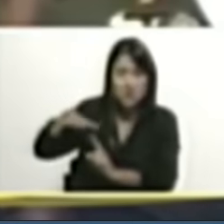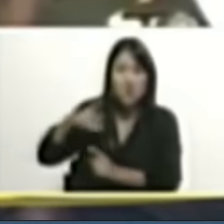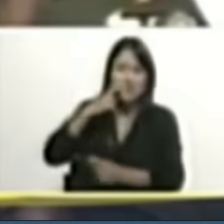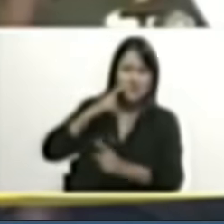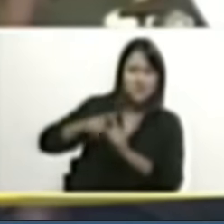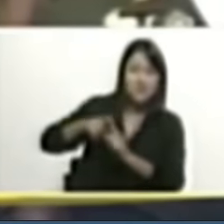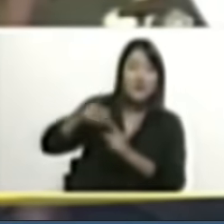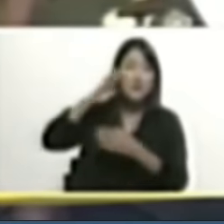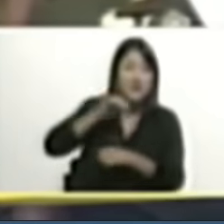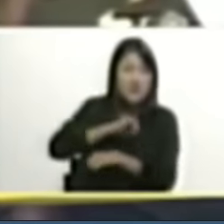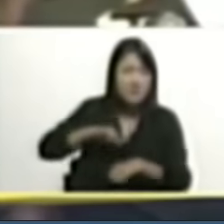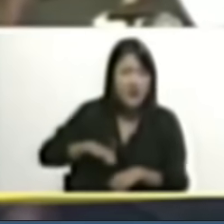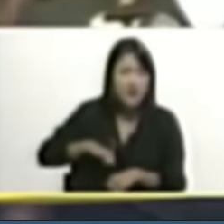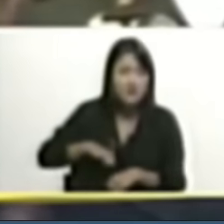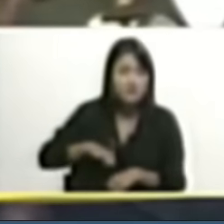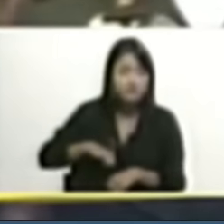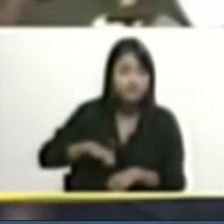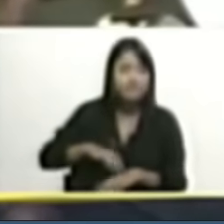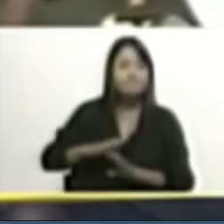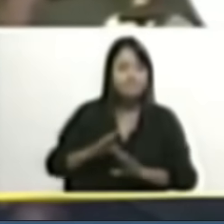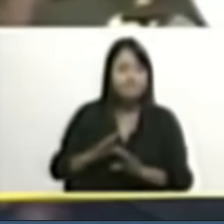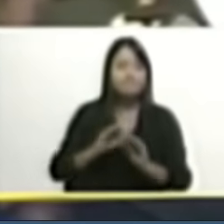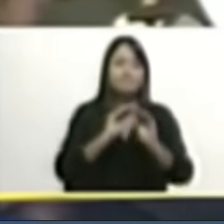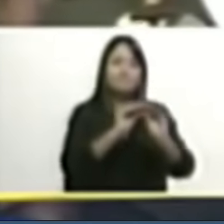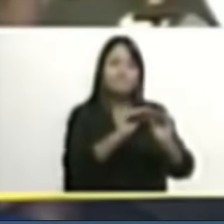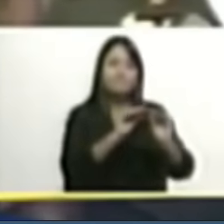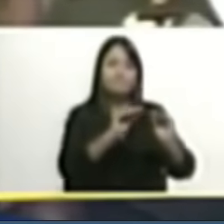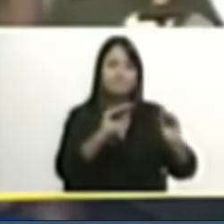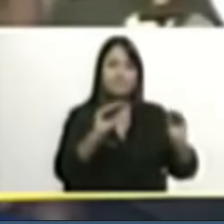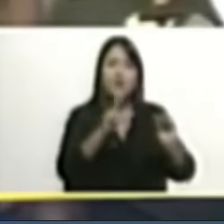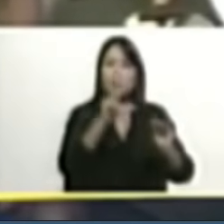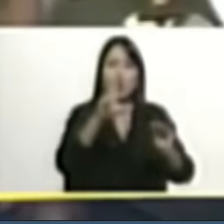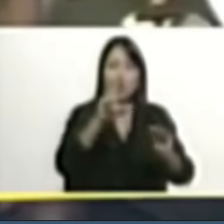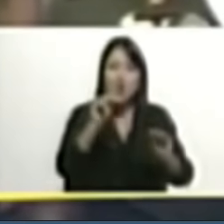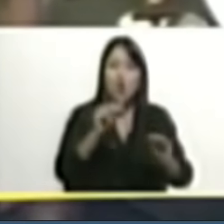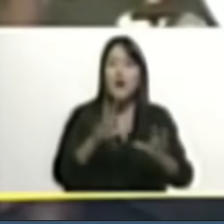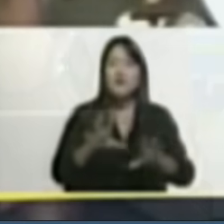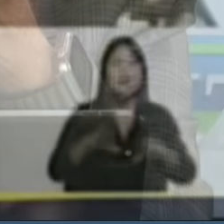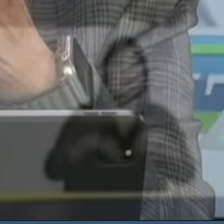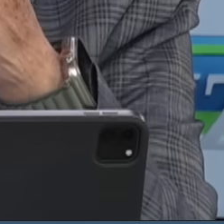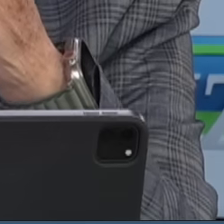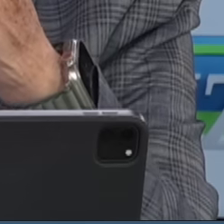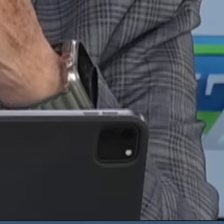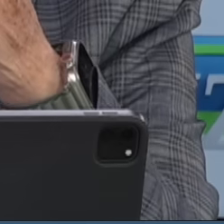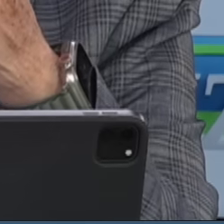Bolivariana reitera su más absoluto y contundente rechazo a este tipo.